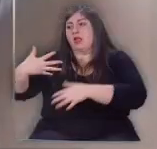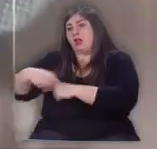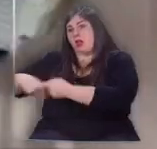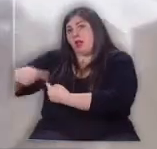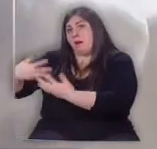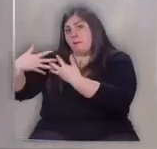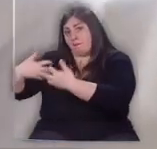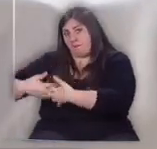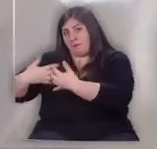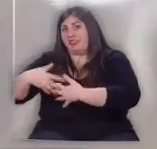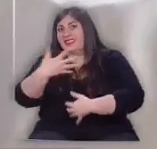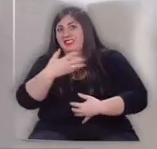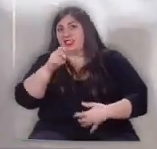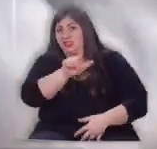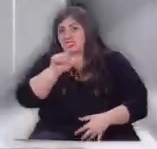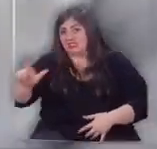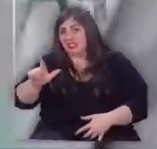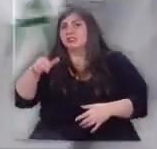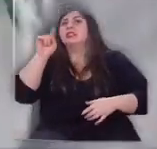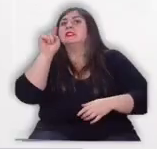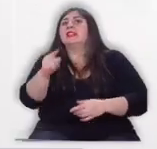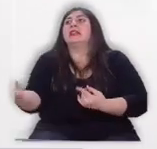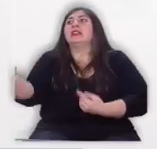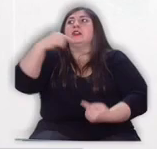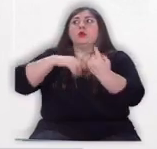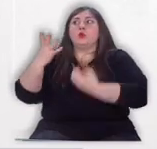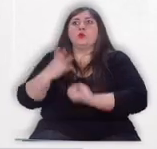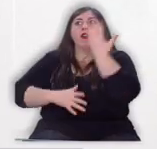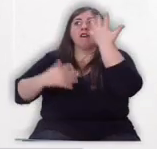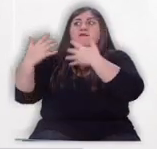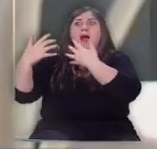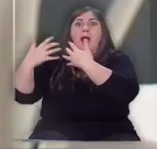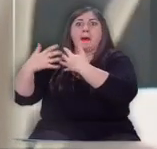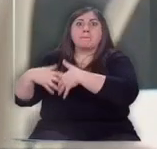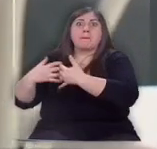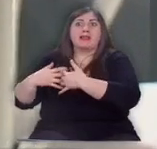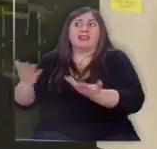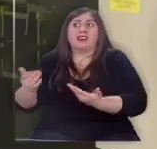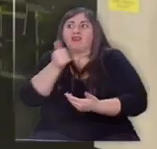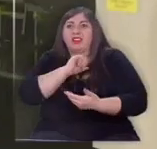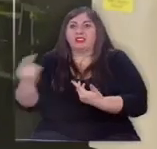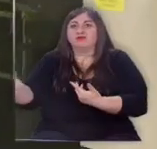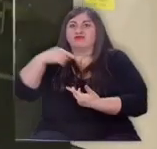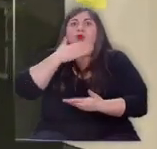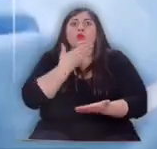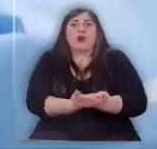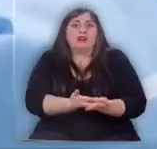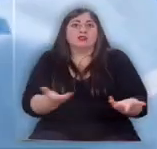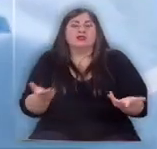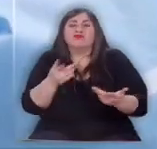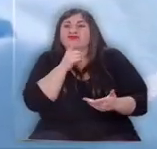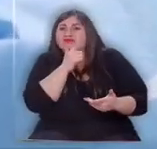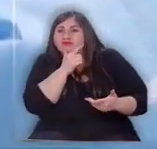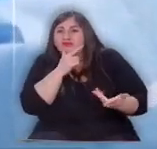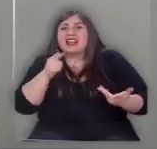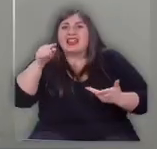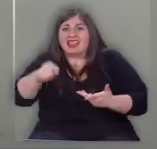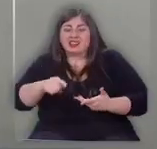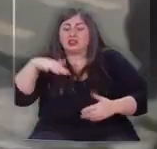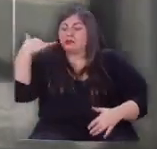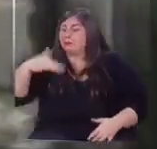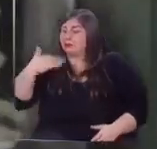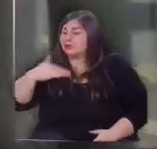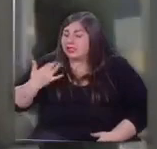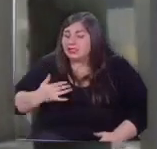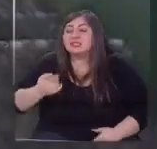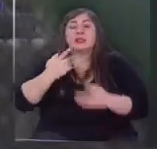la llegada de las nuevas máquinas compradas al extranjero aún son un enigma. Estos equipos son tan críticos que en